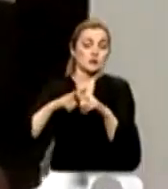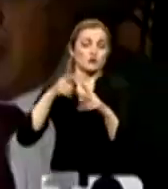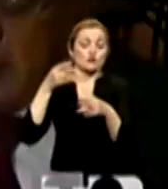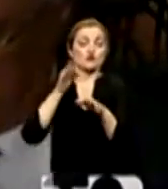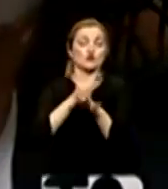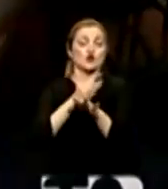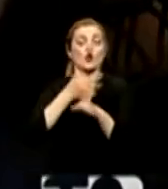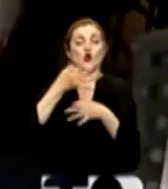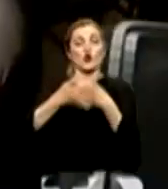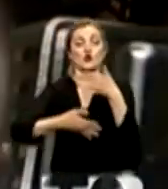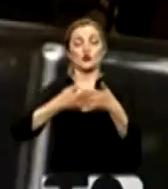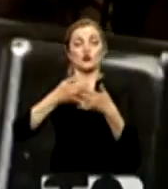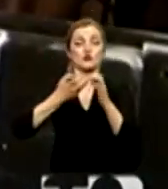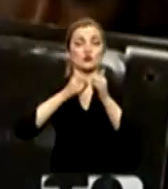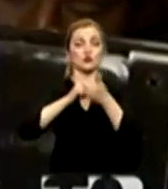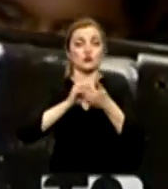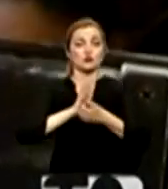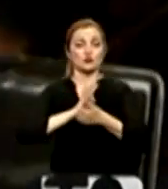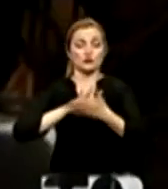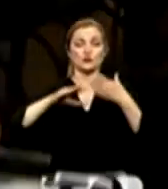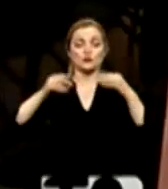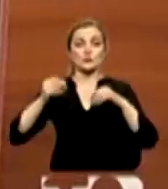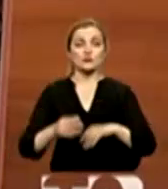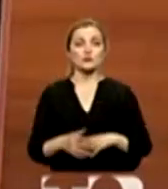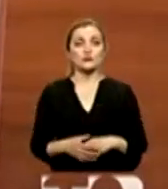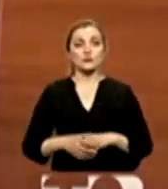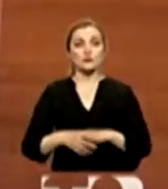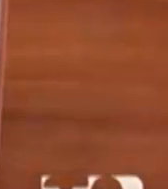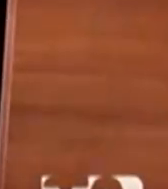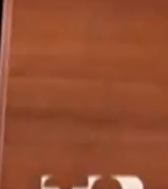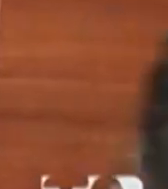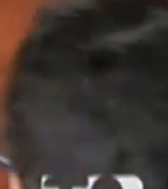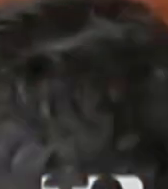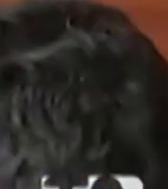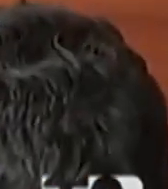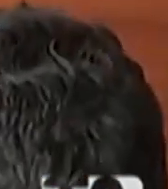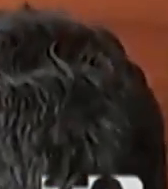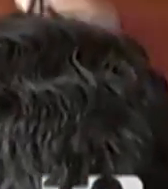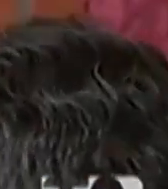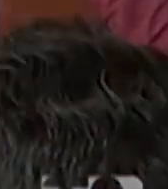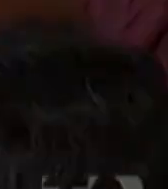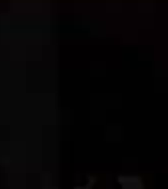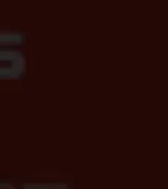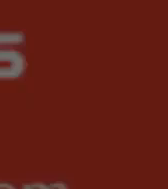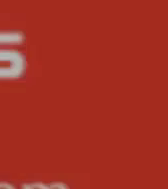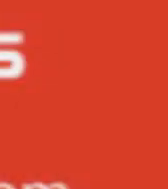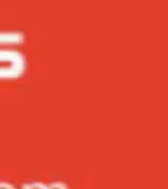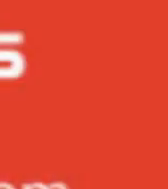judicial solucione los problemas técnicos. En Quito, Daniela Valencia, 24 horas.